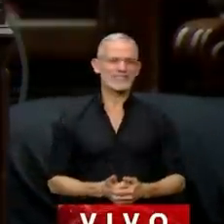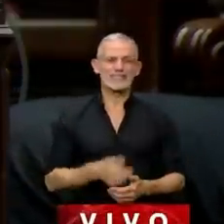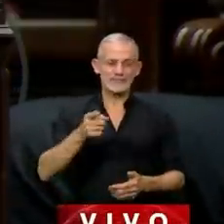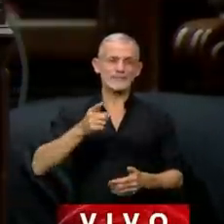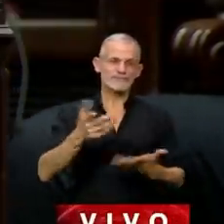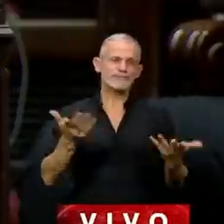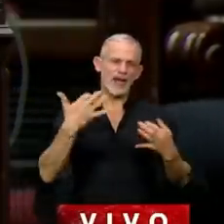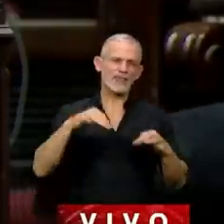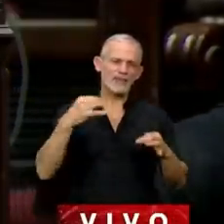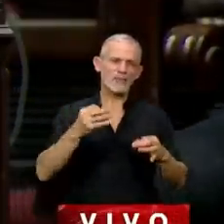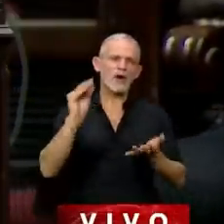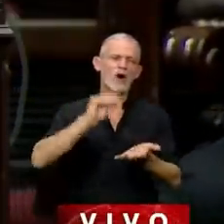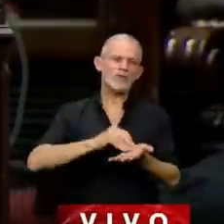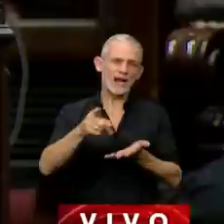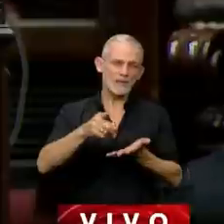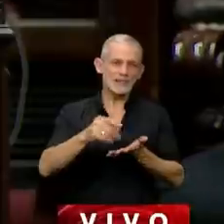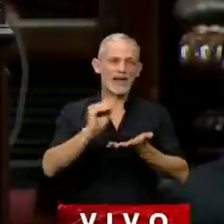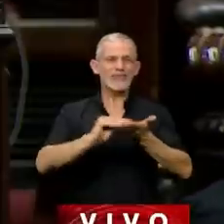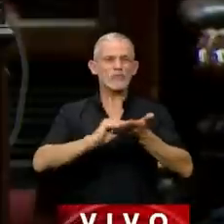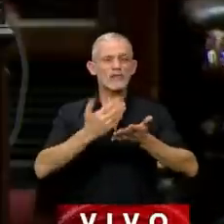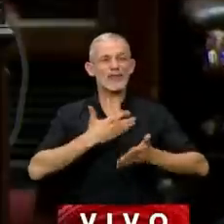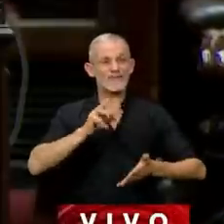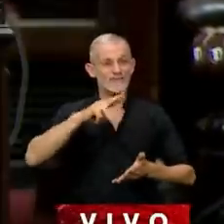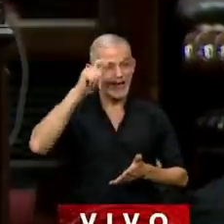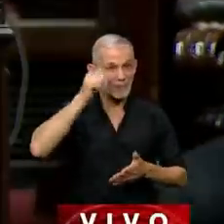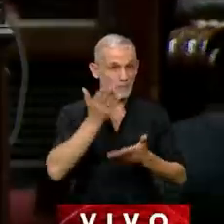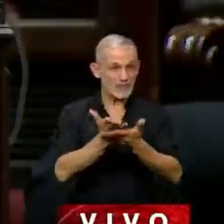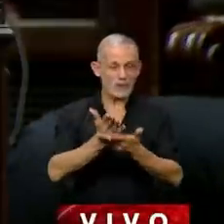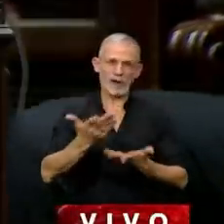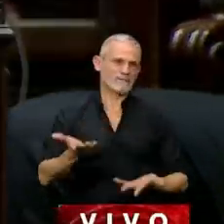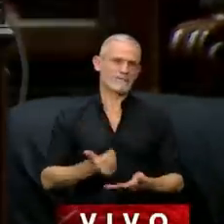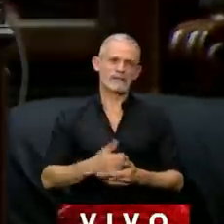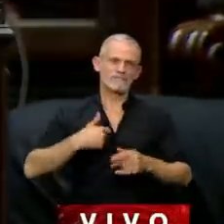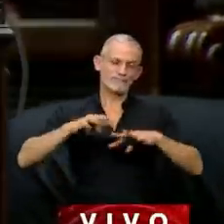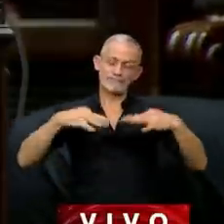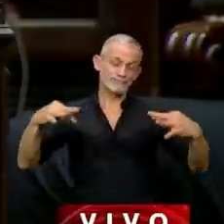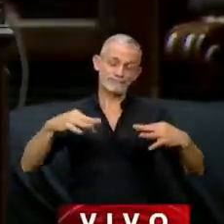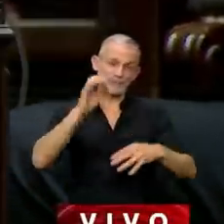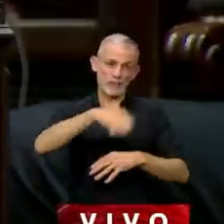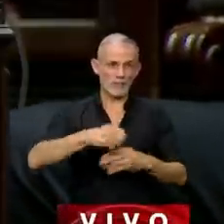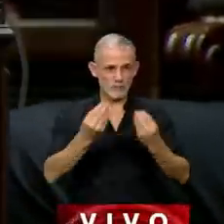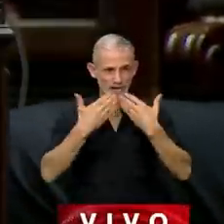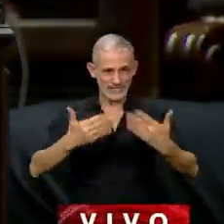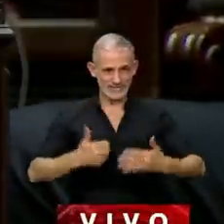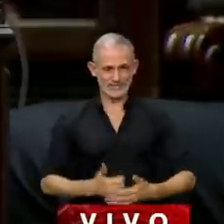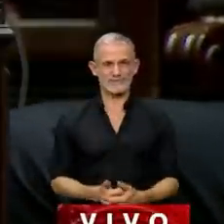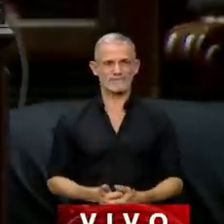se justifique una vez más lo que la diputada Frade pidió y que yo lamento que esta Cámara no haya escuchado. Muchas